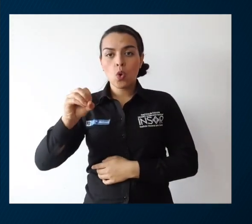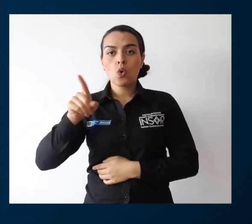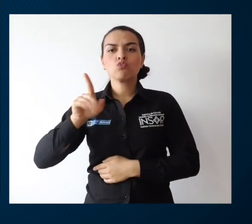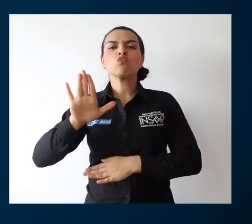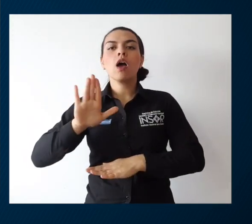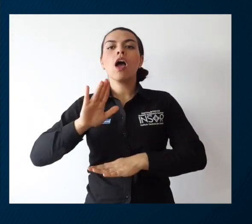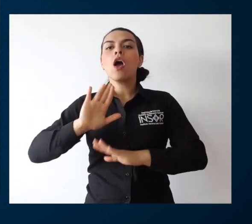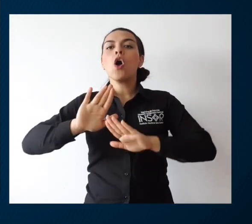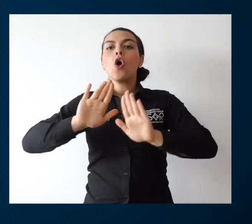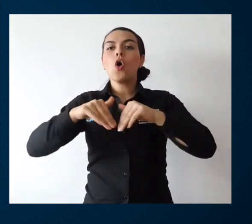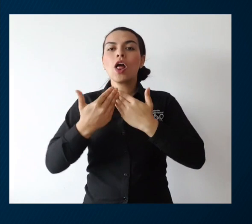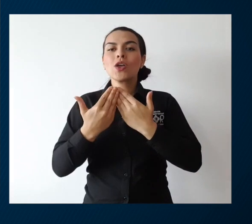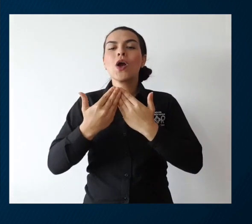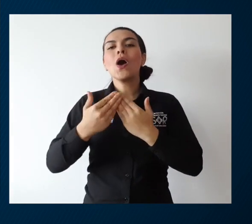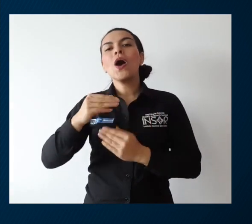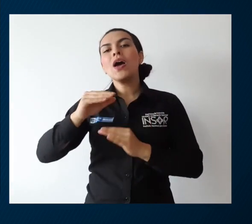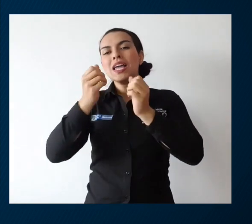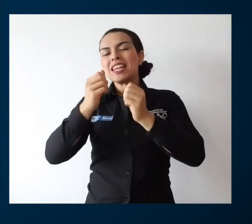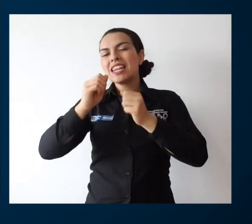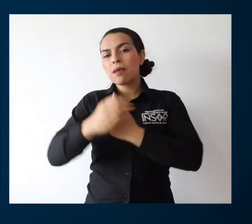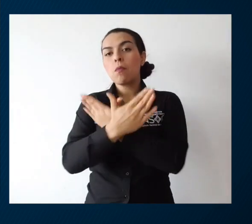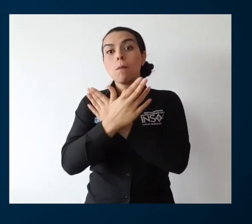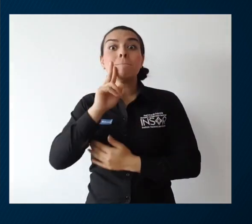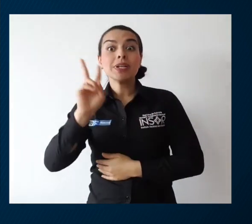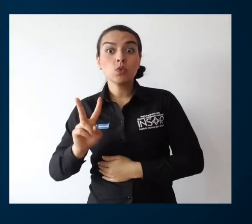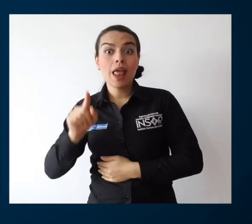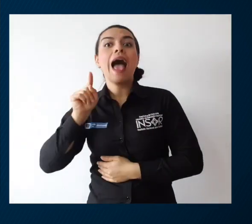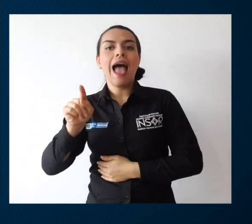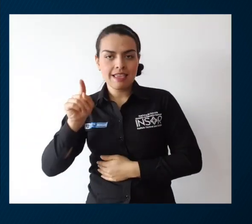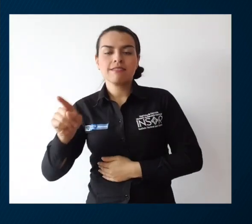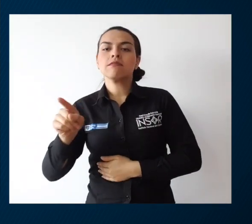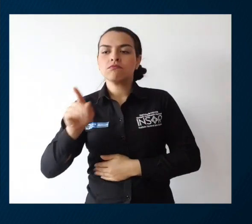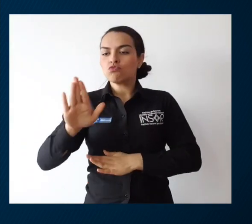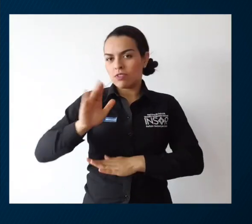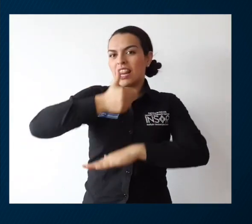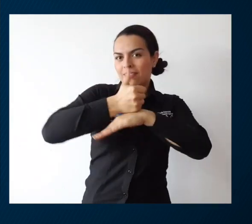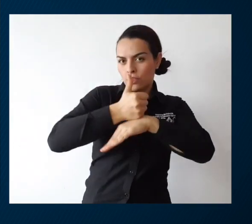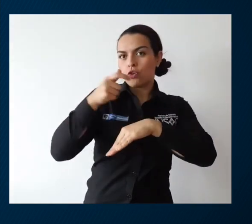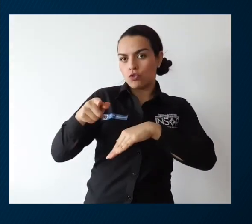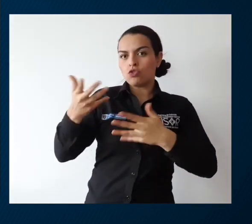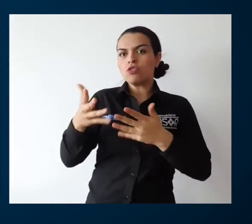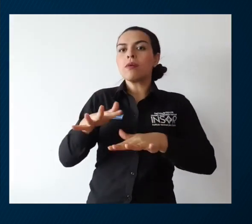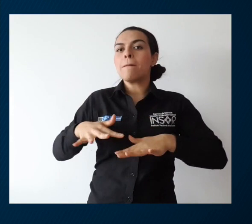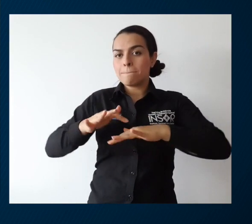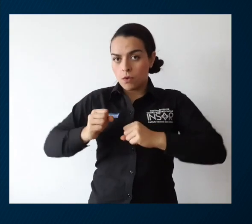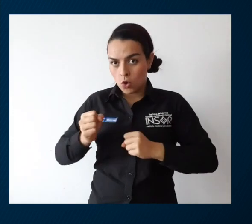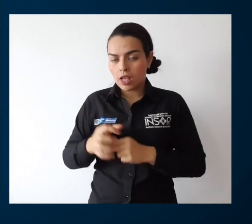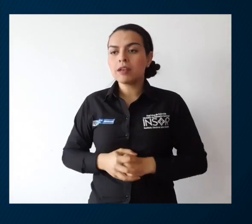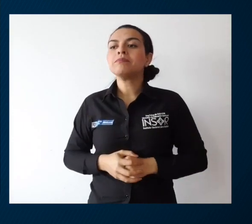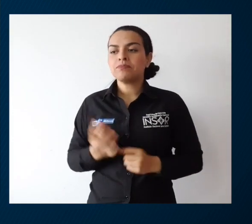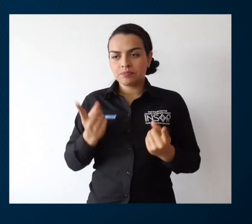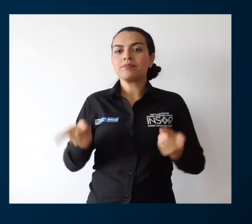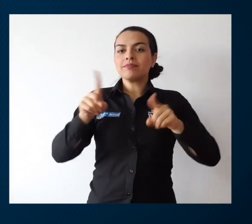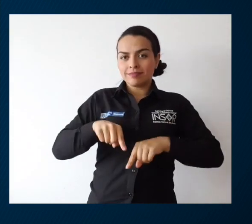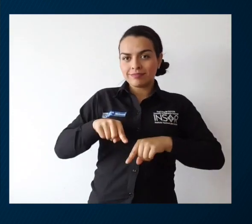rector del Colegio República de Venezuela, diría que muy ampliamente conocido en estos temas, que en la localidad de Santa Fe, de